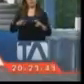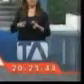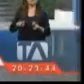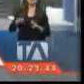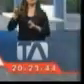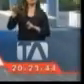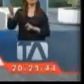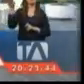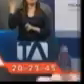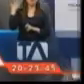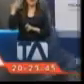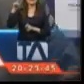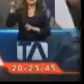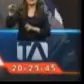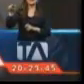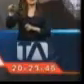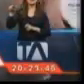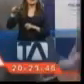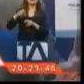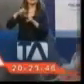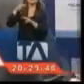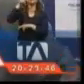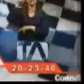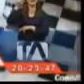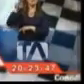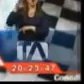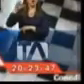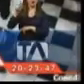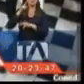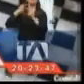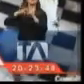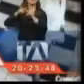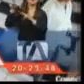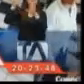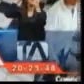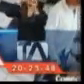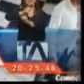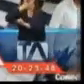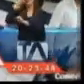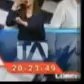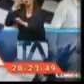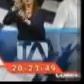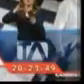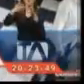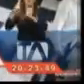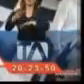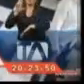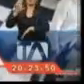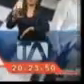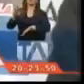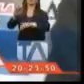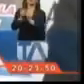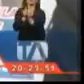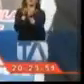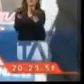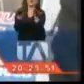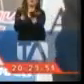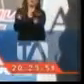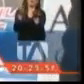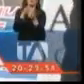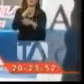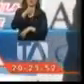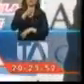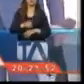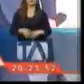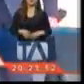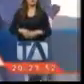oficio aperturada por el ex fiscal general Carlos Vaca Mancheno por el secuestro y posterior asesinato del equipo periodístico del